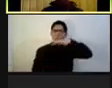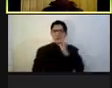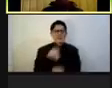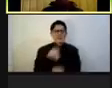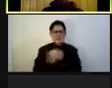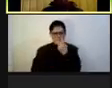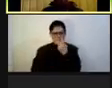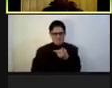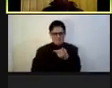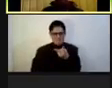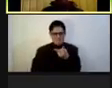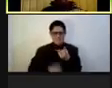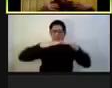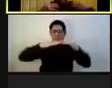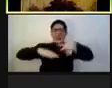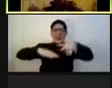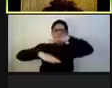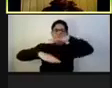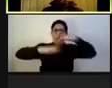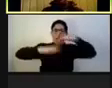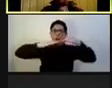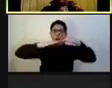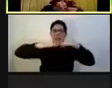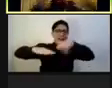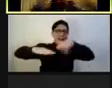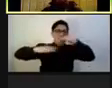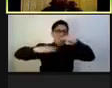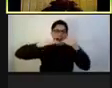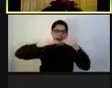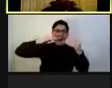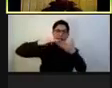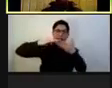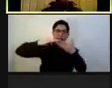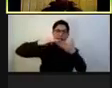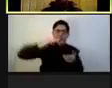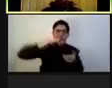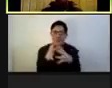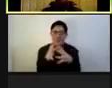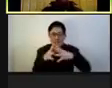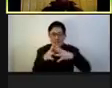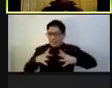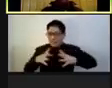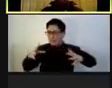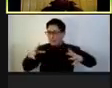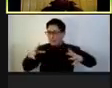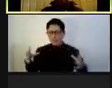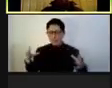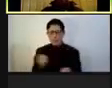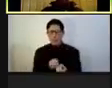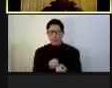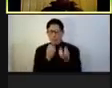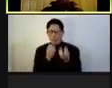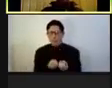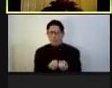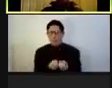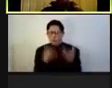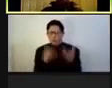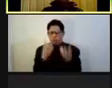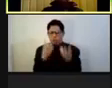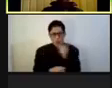términos de cantidad de magma que se erupta, es allí donde efectivamente sucede.